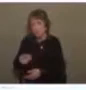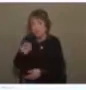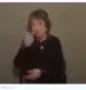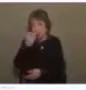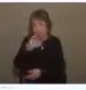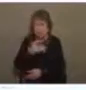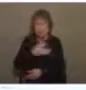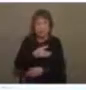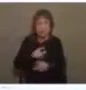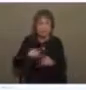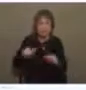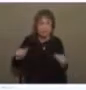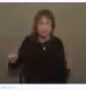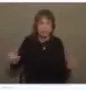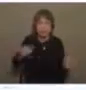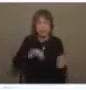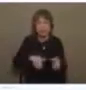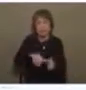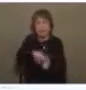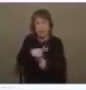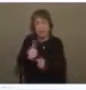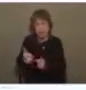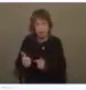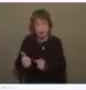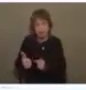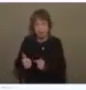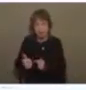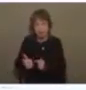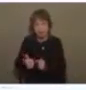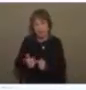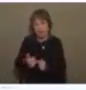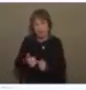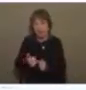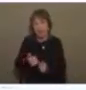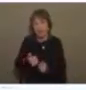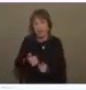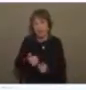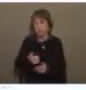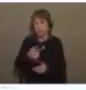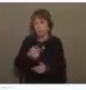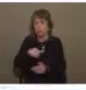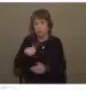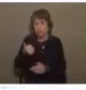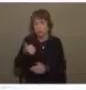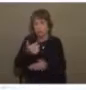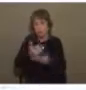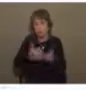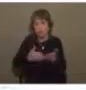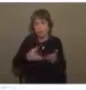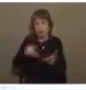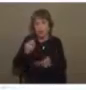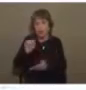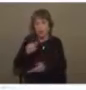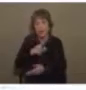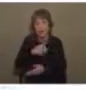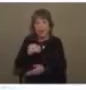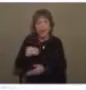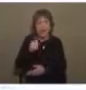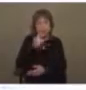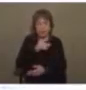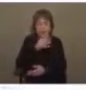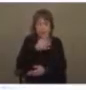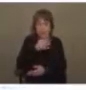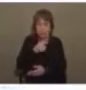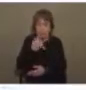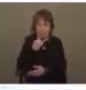las madres solteras con niños pequeños, ¿verdad? Hay que crear un programa de SSI en Puerto Rico, saca esas familias del TANF y dale un dinero de